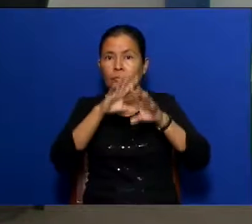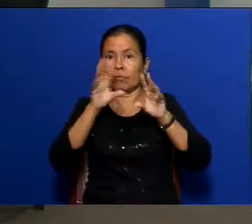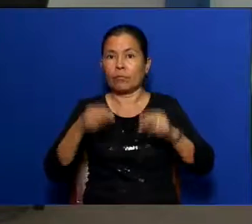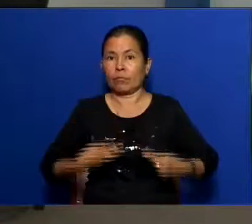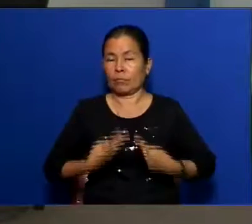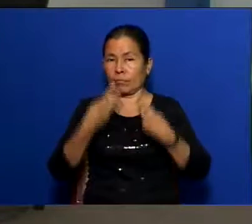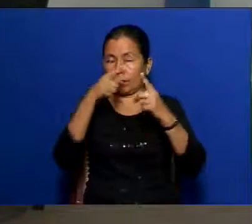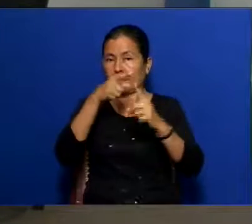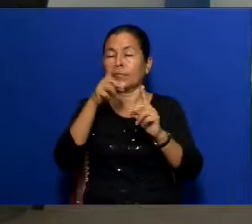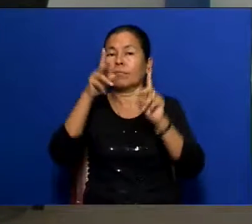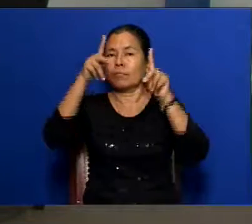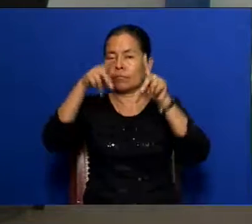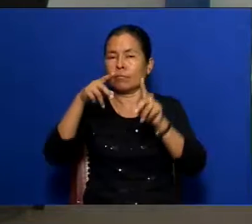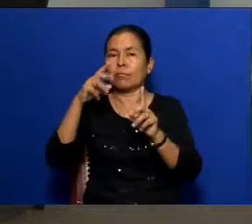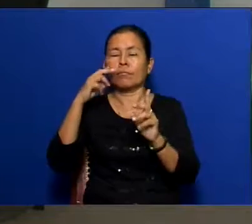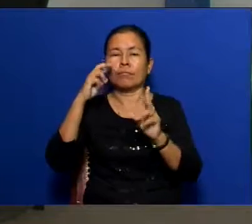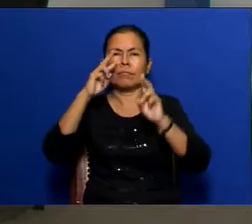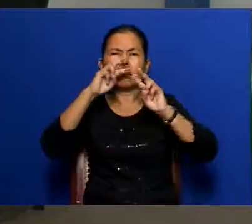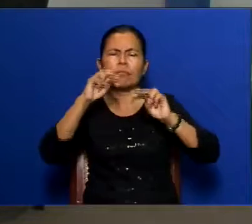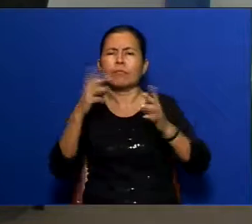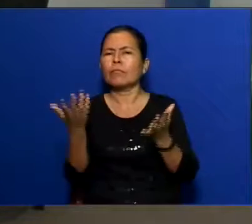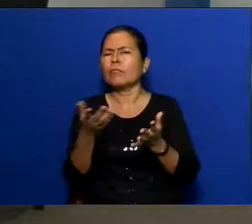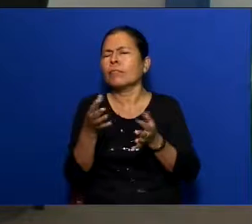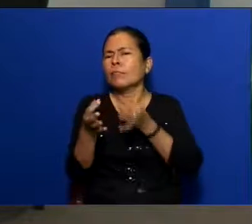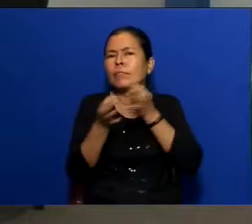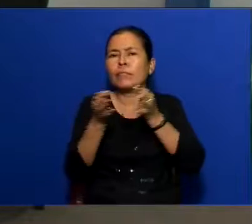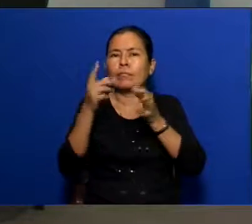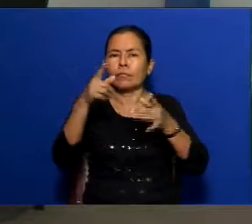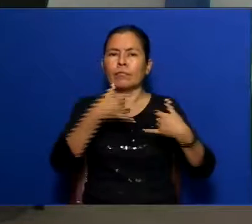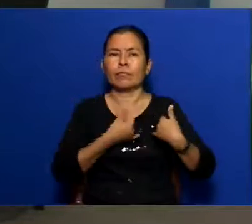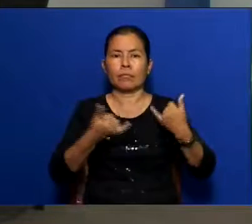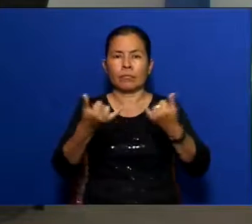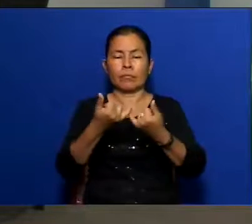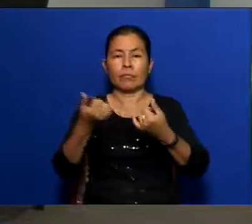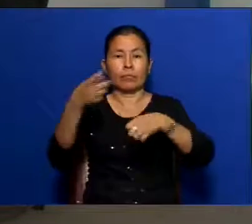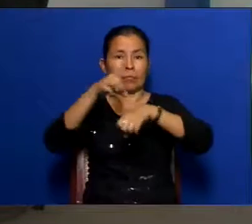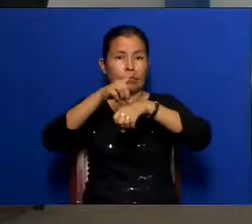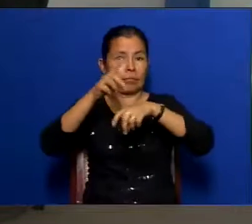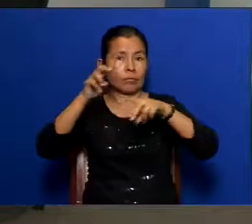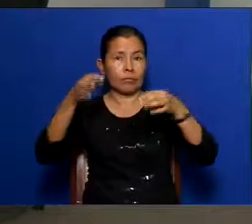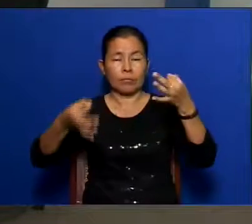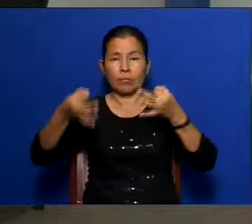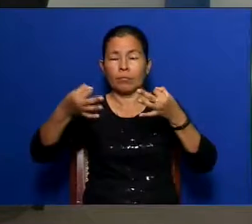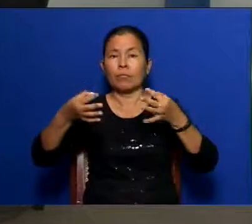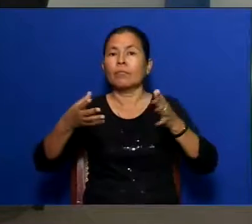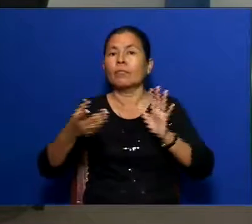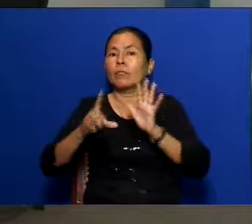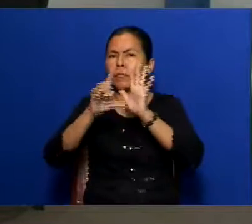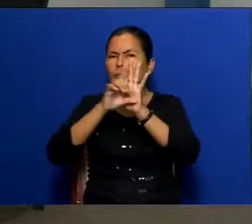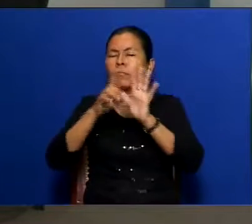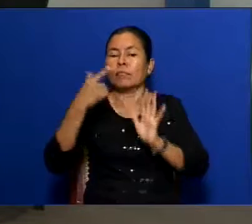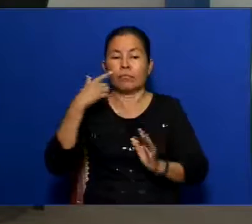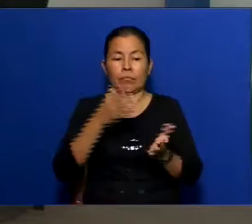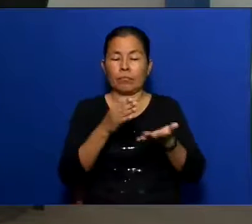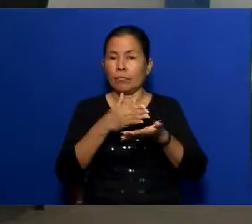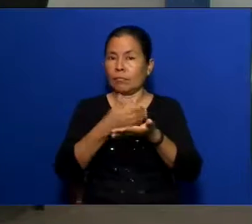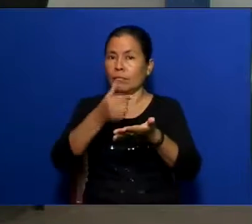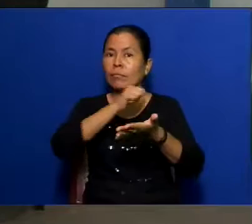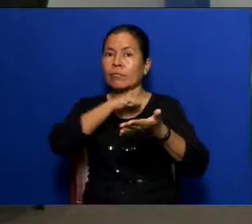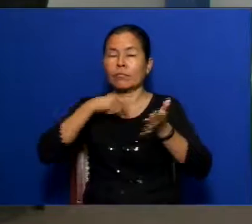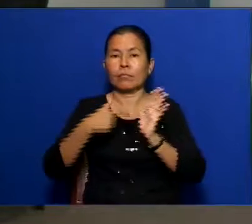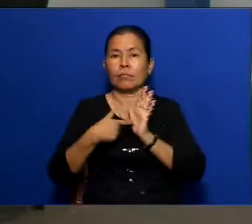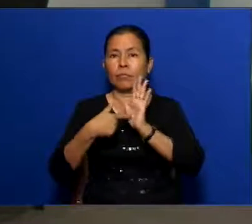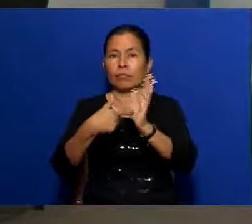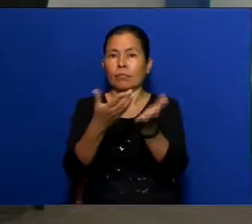personas. Dicho esto en términos más sencillos, el Instituto de Medicina Legal proporciona la prueba que demuestra los